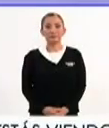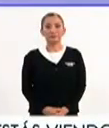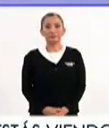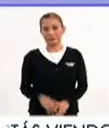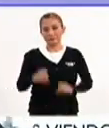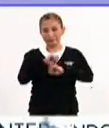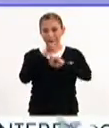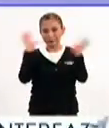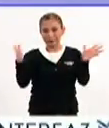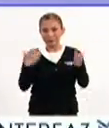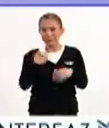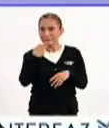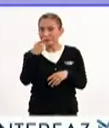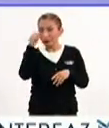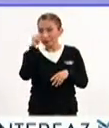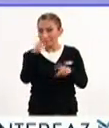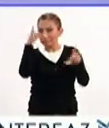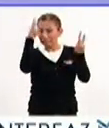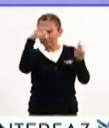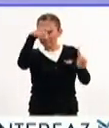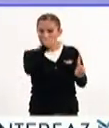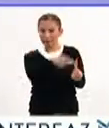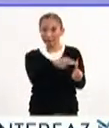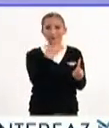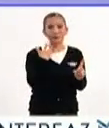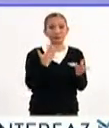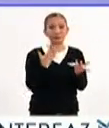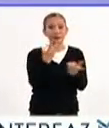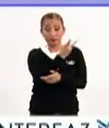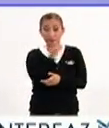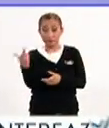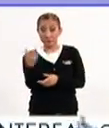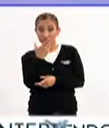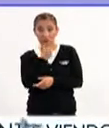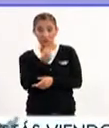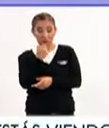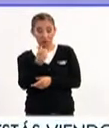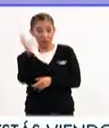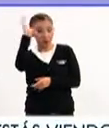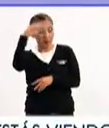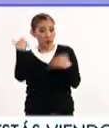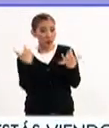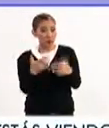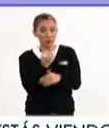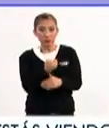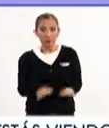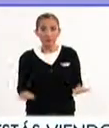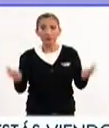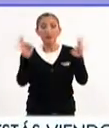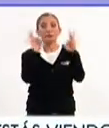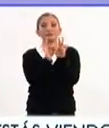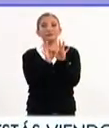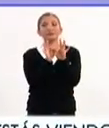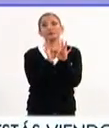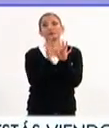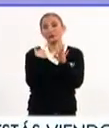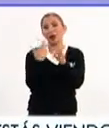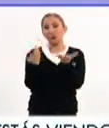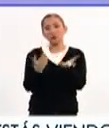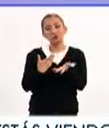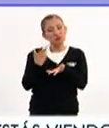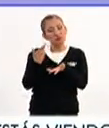Y por supuesto vamos a seguir hablando de estos temas, de estos dos grandes científicos que nos pues